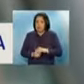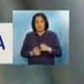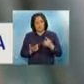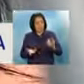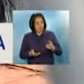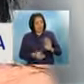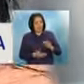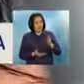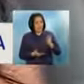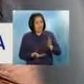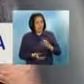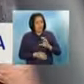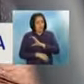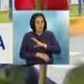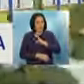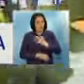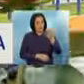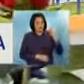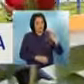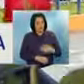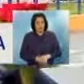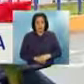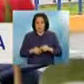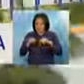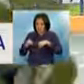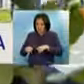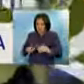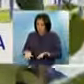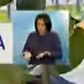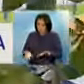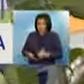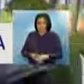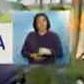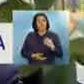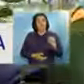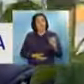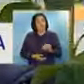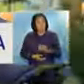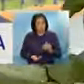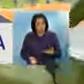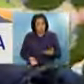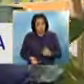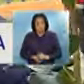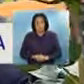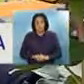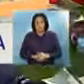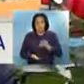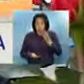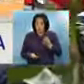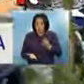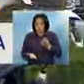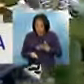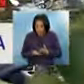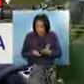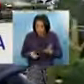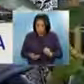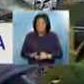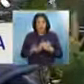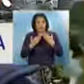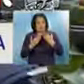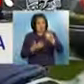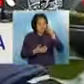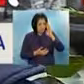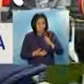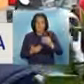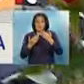relación a su conducta pasada. Aquí ha sido simplemente algo correcto. Y gracias a Dios.